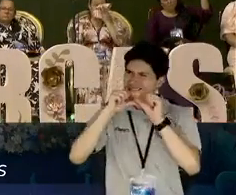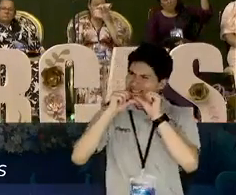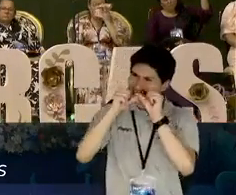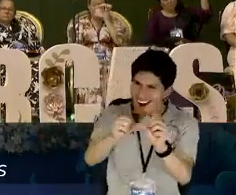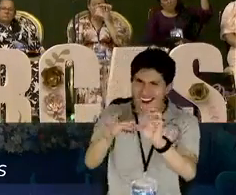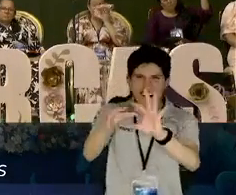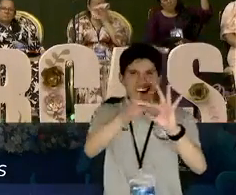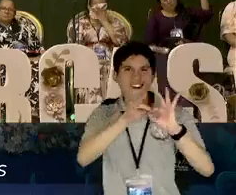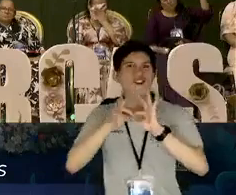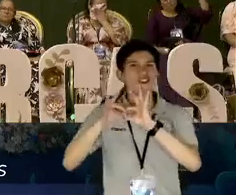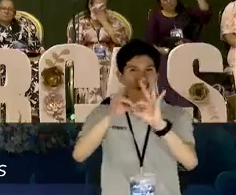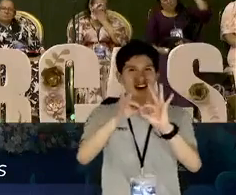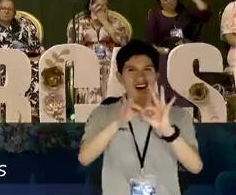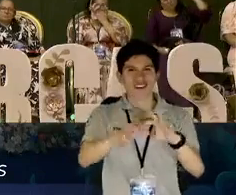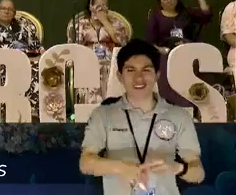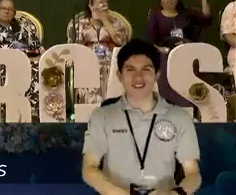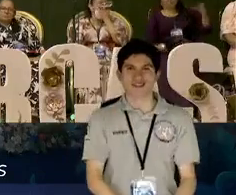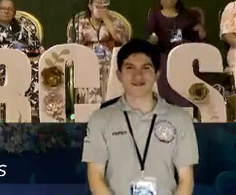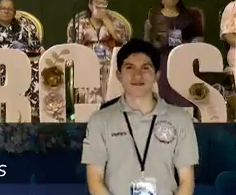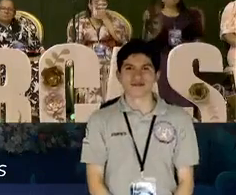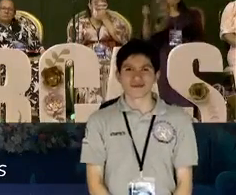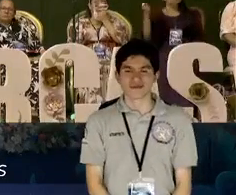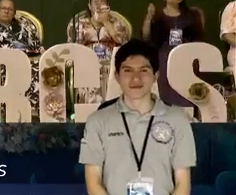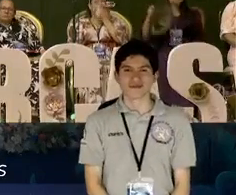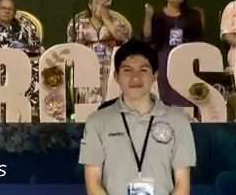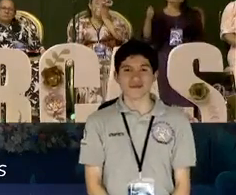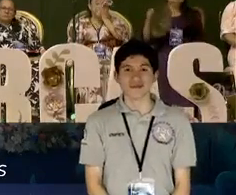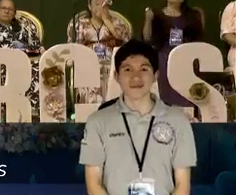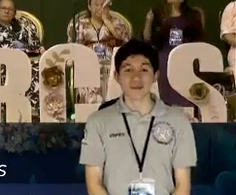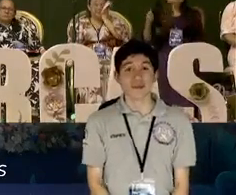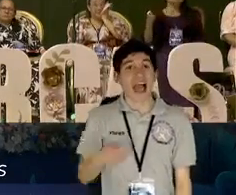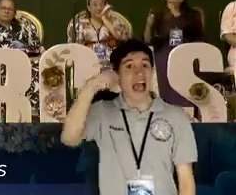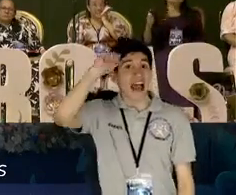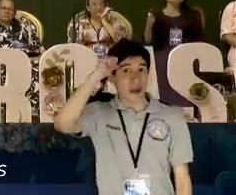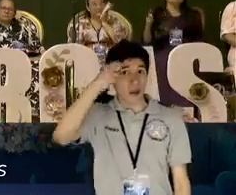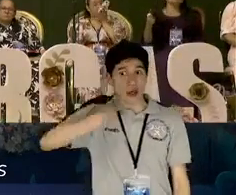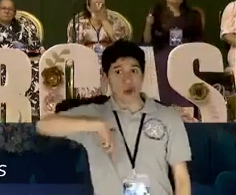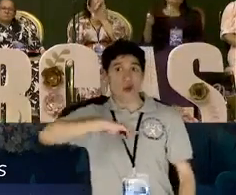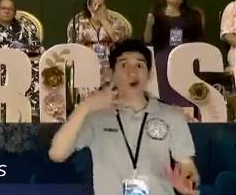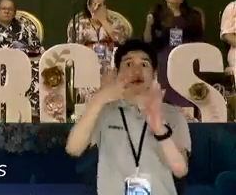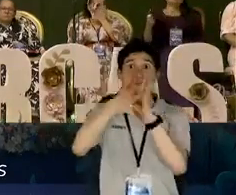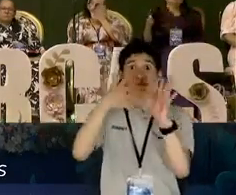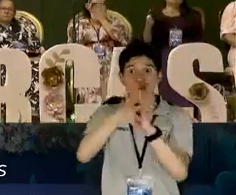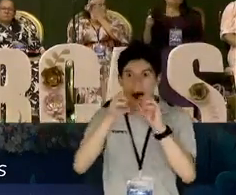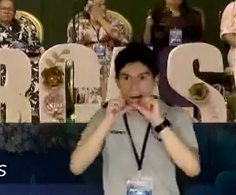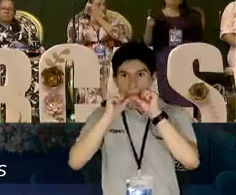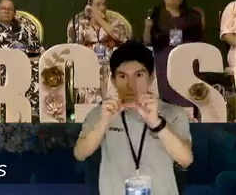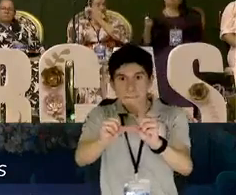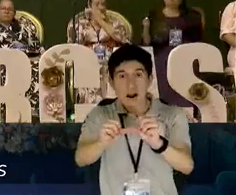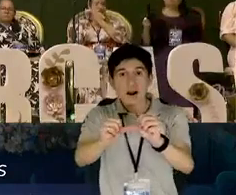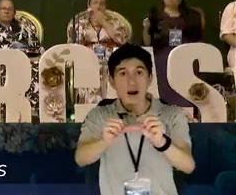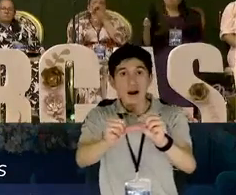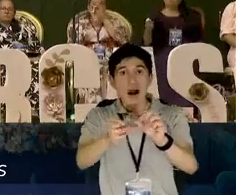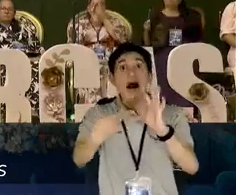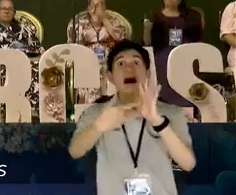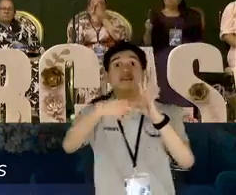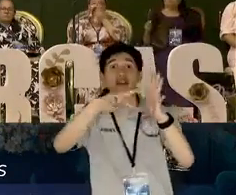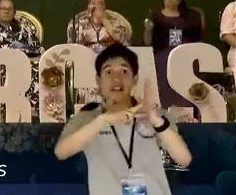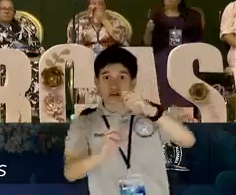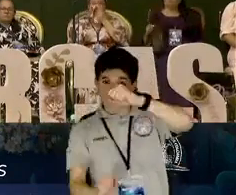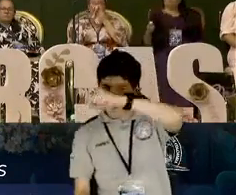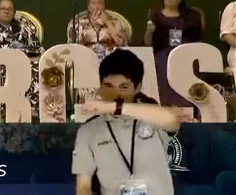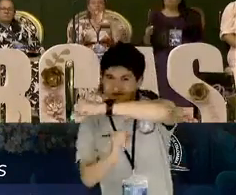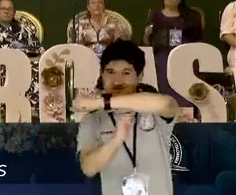la unidad. Cuando hablamos de permanecer, estamos refiriéndonos a fundamentarnos, a quedarnos,